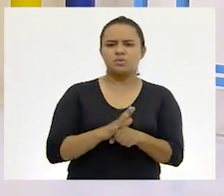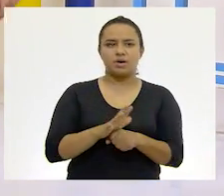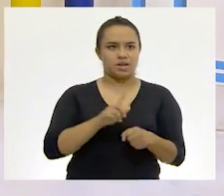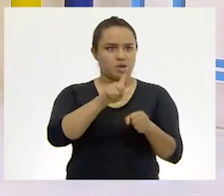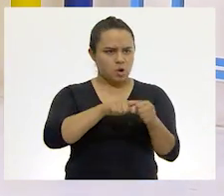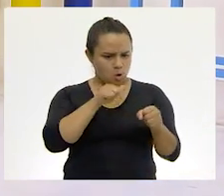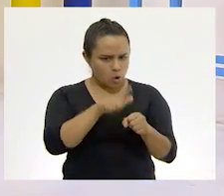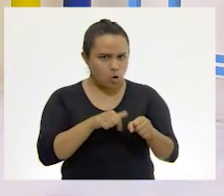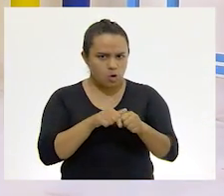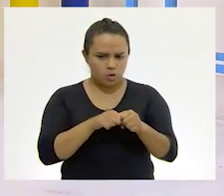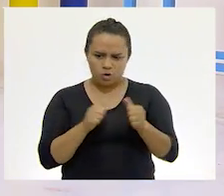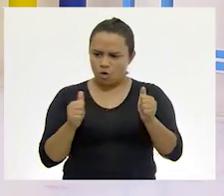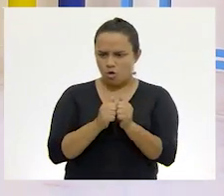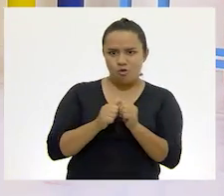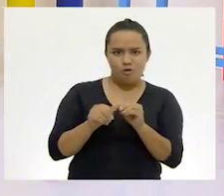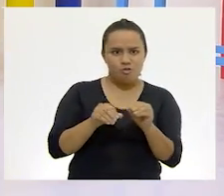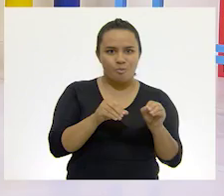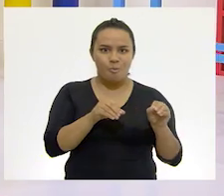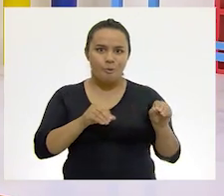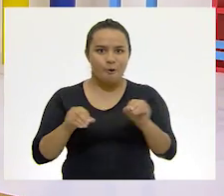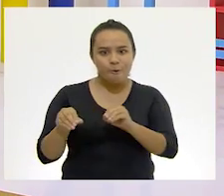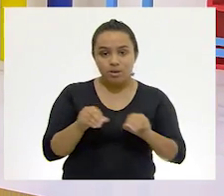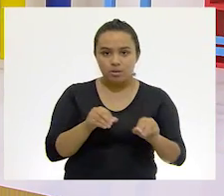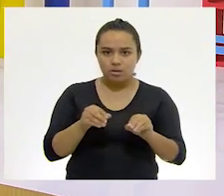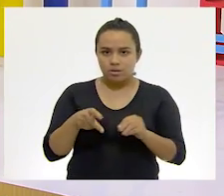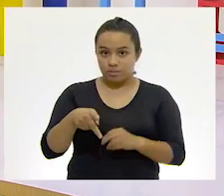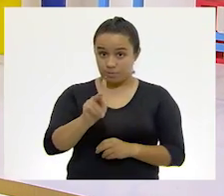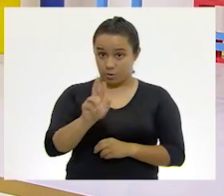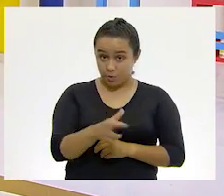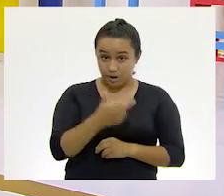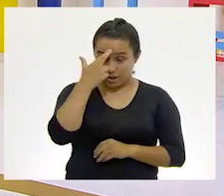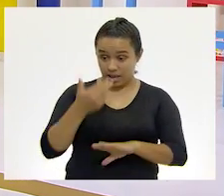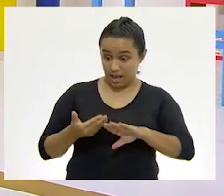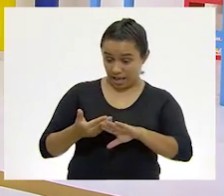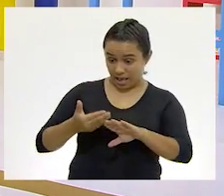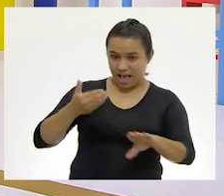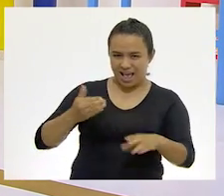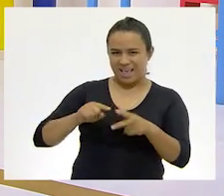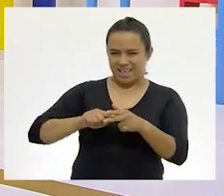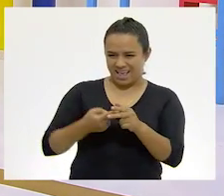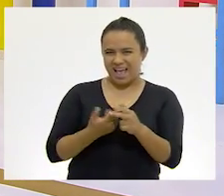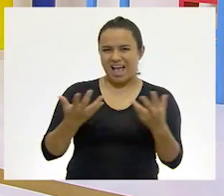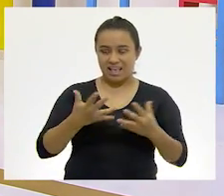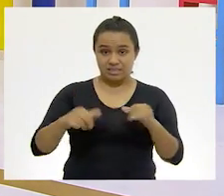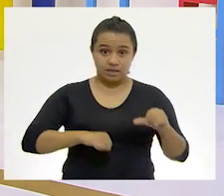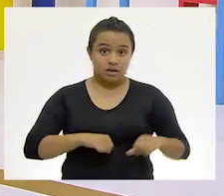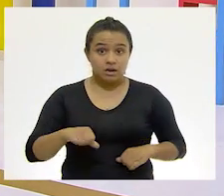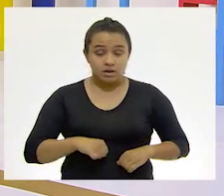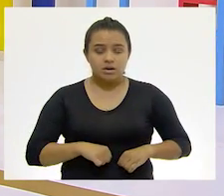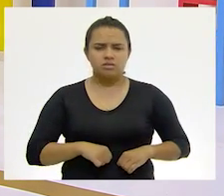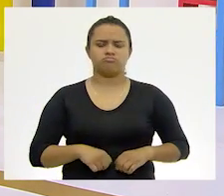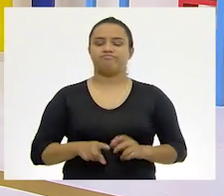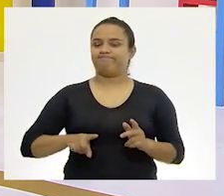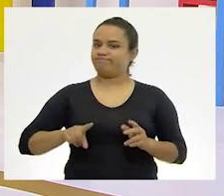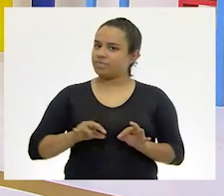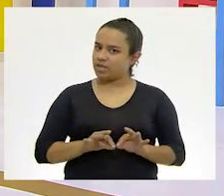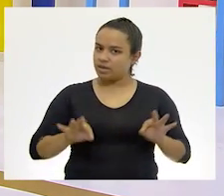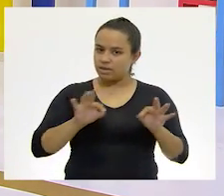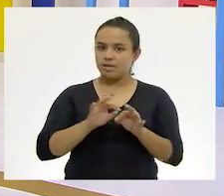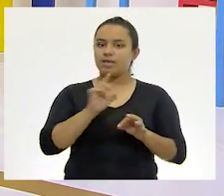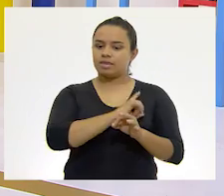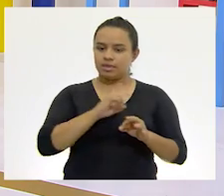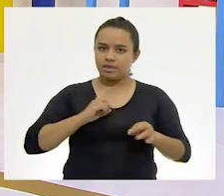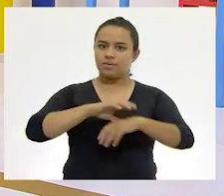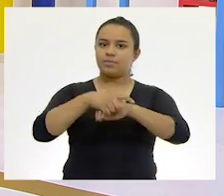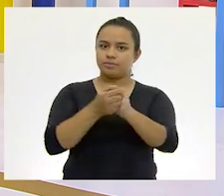colores en movimiento. Pero recuerden que antes de comenzar con cualquier actividad, es muy importante lavarnos